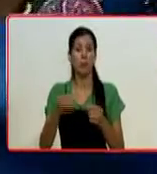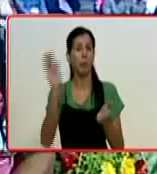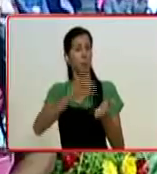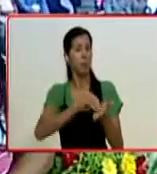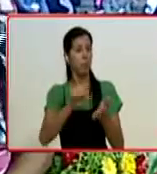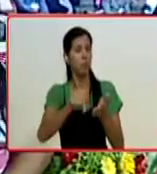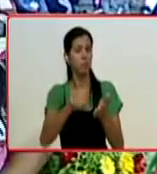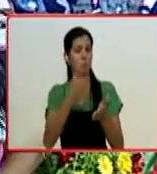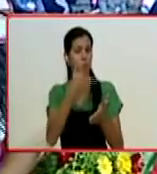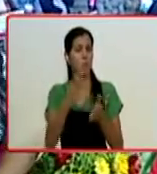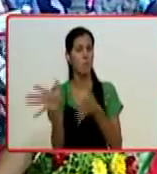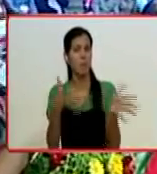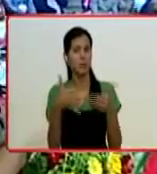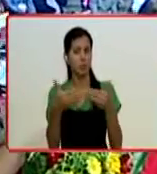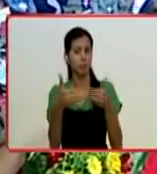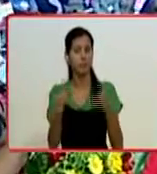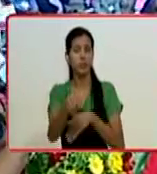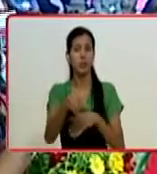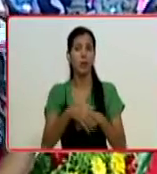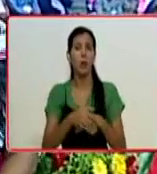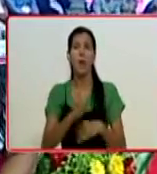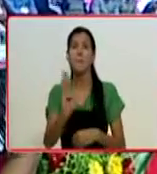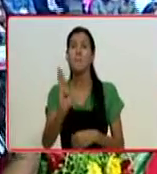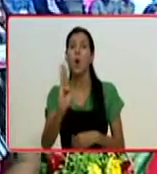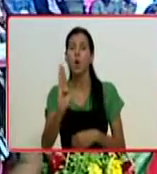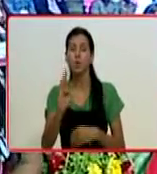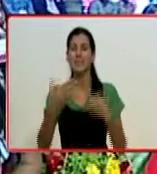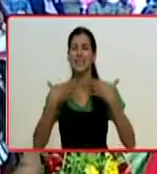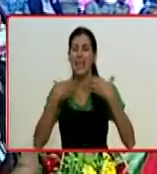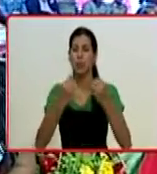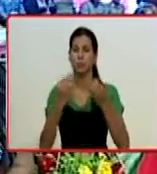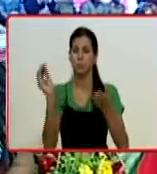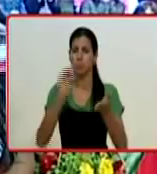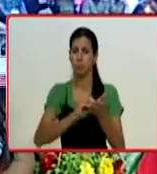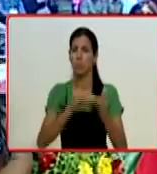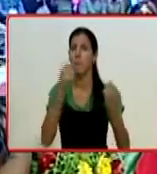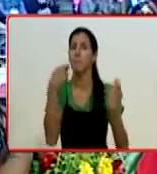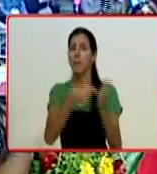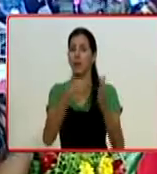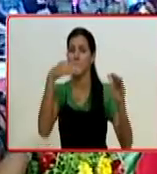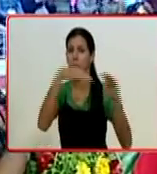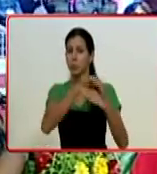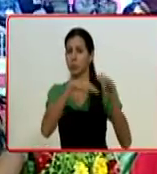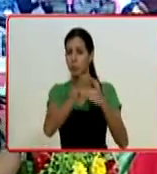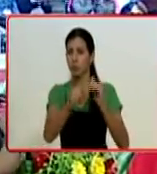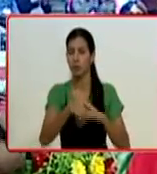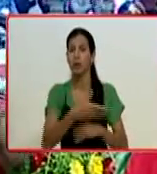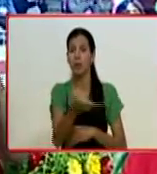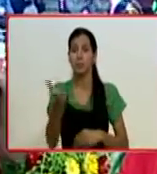en el mes de marzo el bono salud para nuestros pensionados.